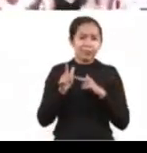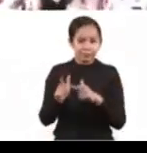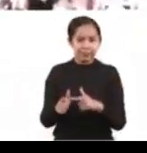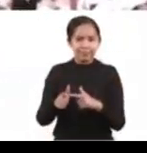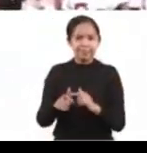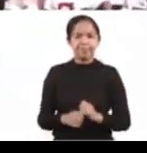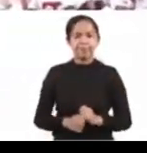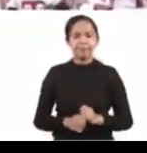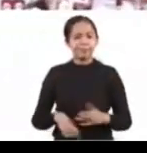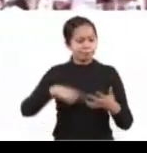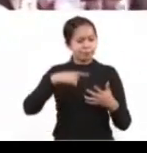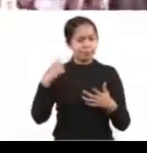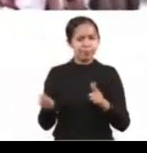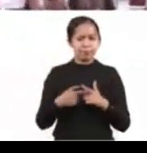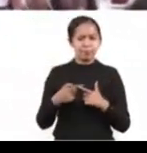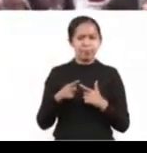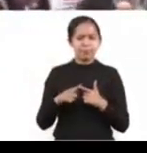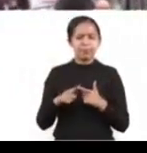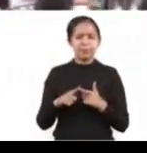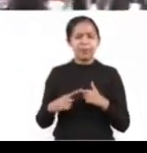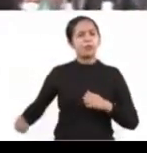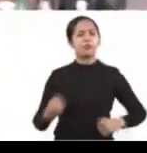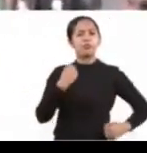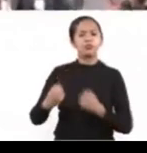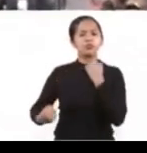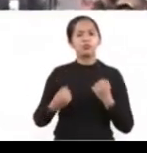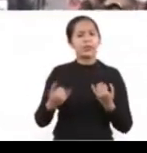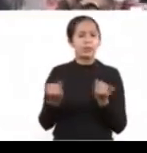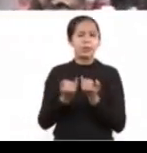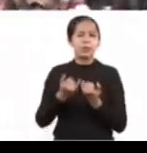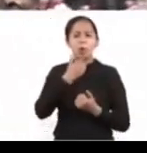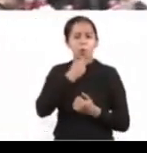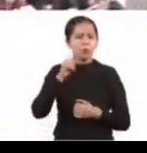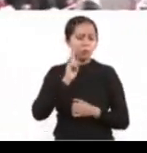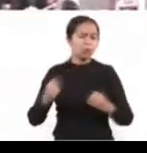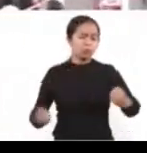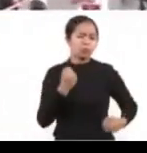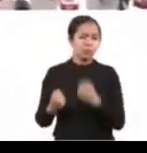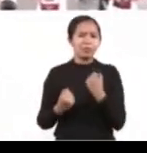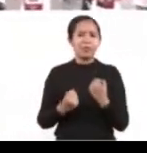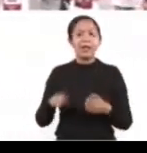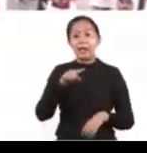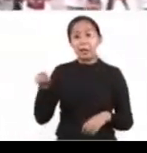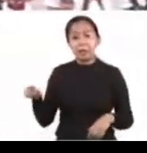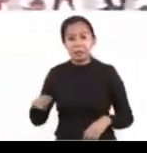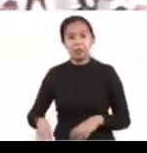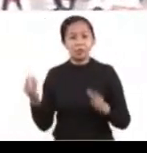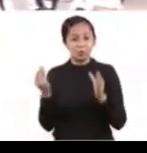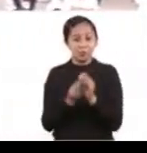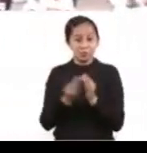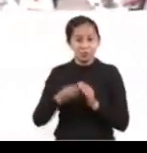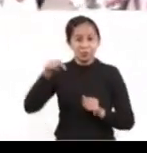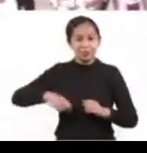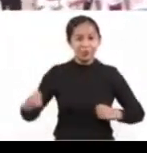presentación. Los siguientes boxeadores y luchadoras son los que van a dar la clase de boxeo ya en